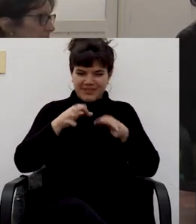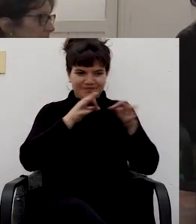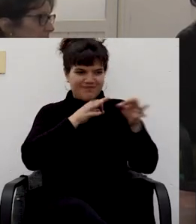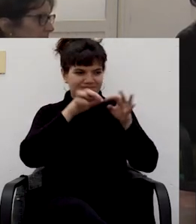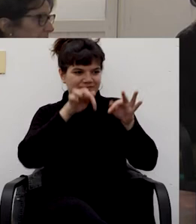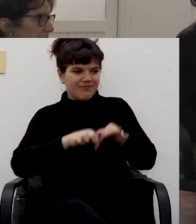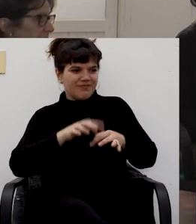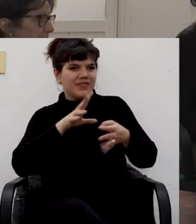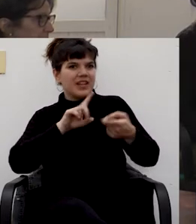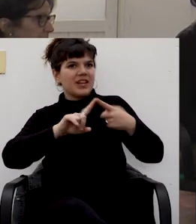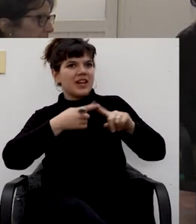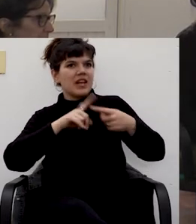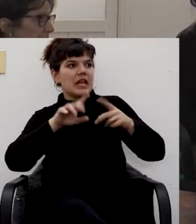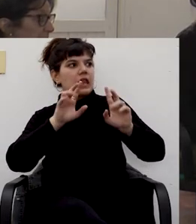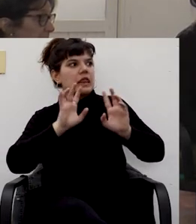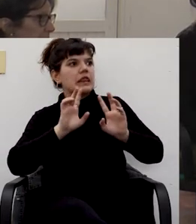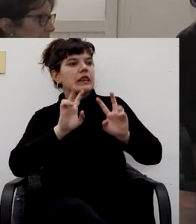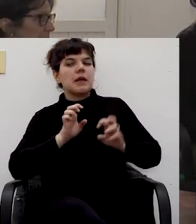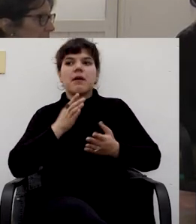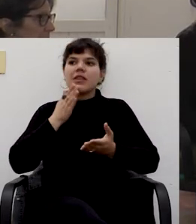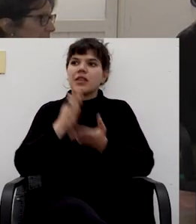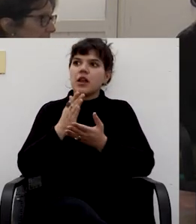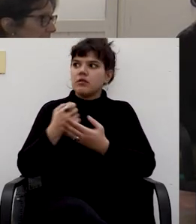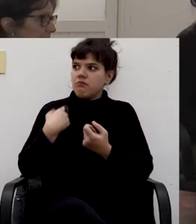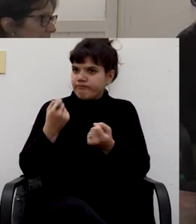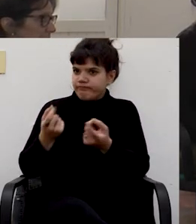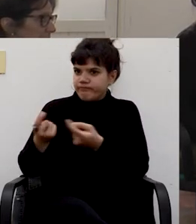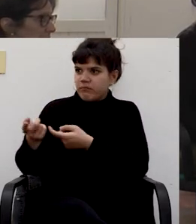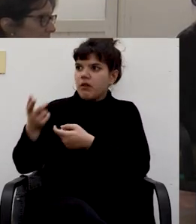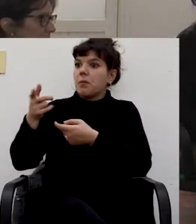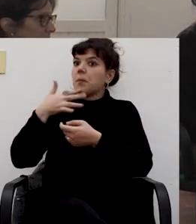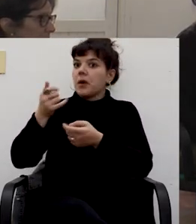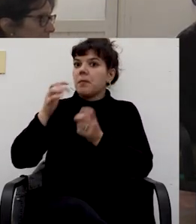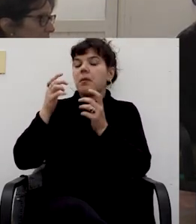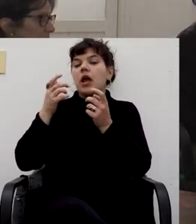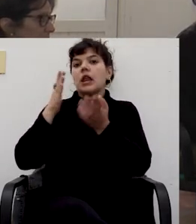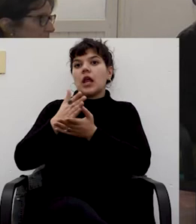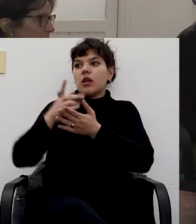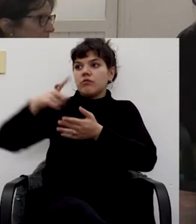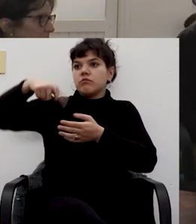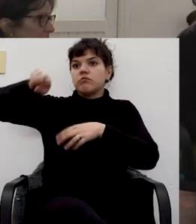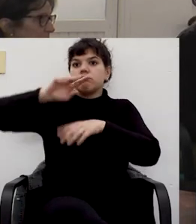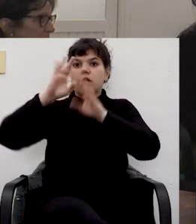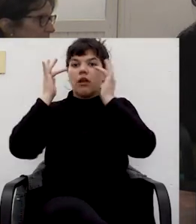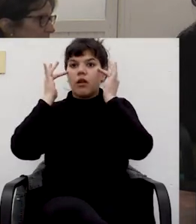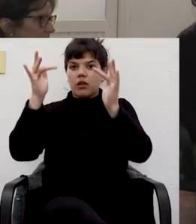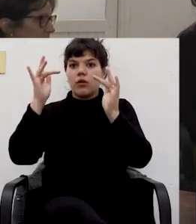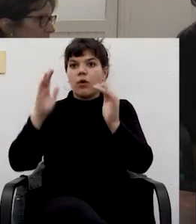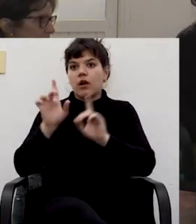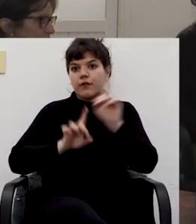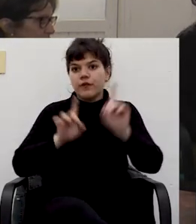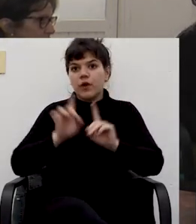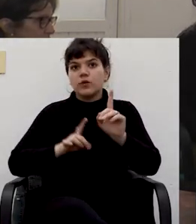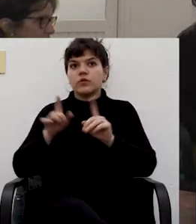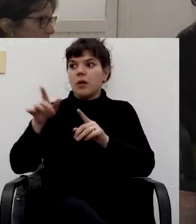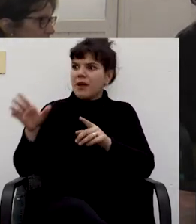con garantizar un derecho, que es el derecho a la educación superior, que está contemplado en la ley